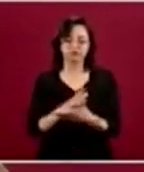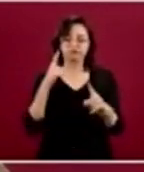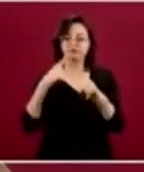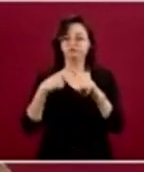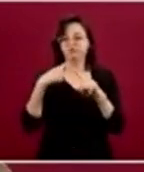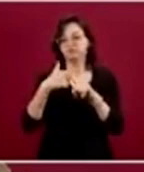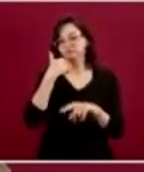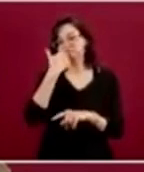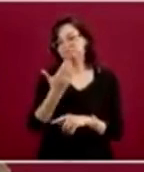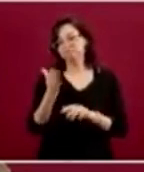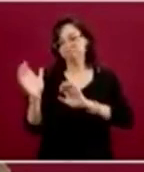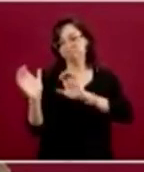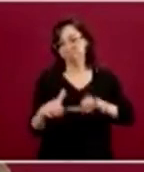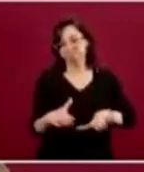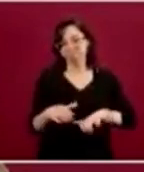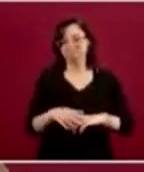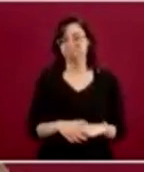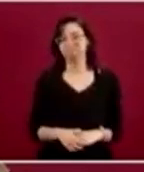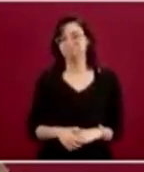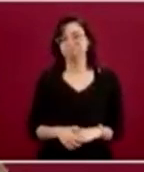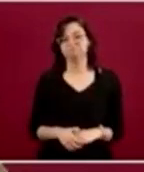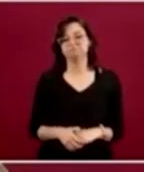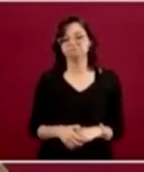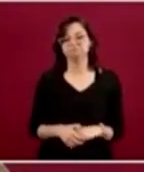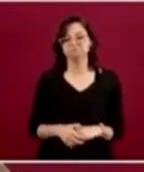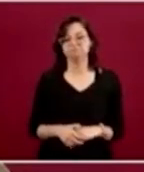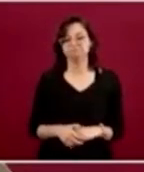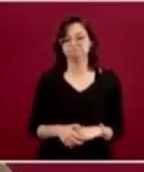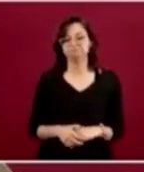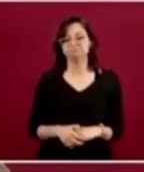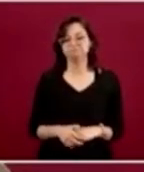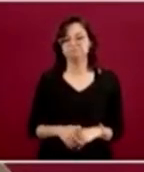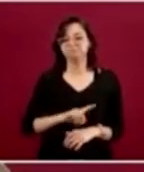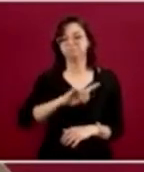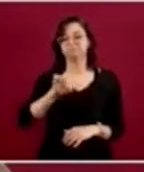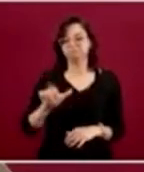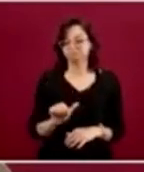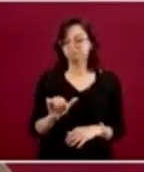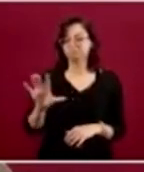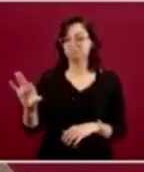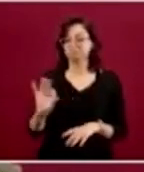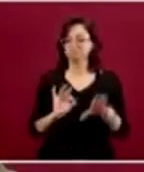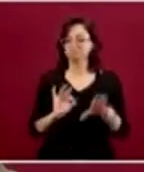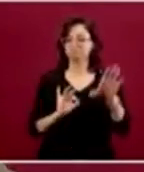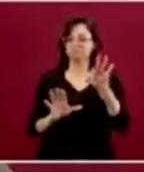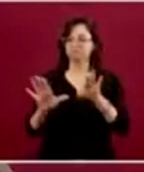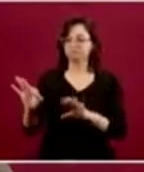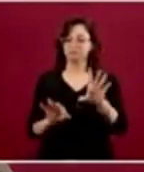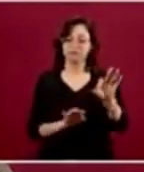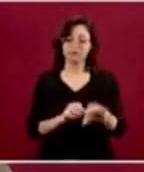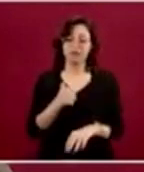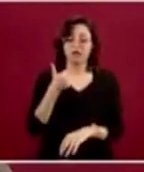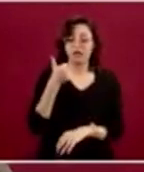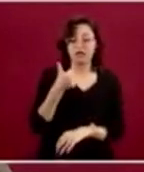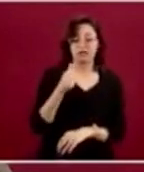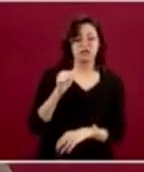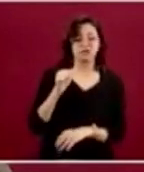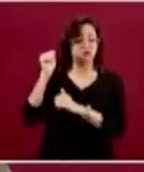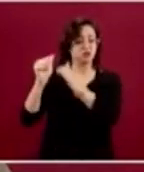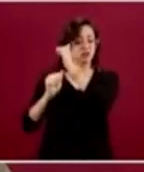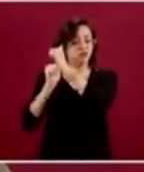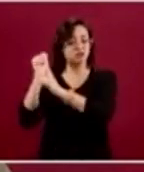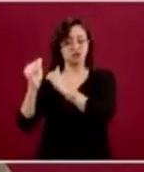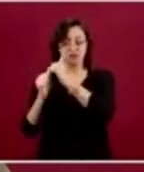solicitudes. Inicia el periodo de selección del personal. El 6 de abril inician